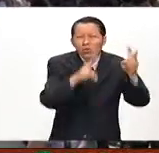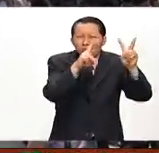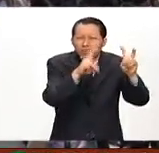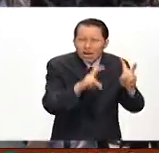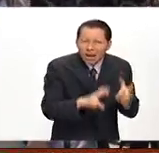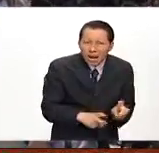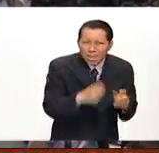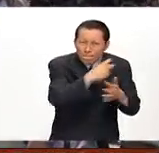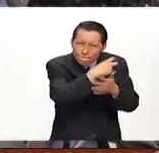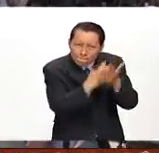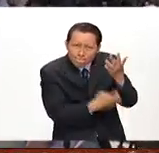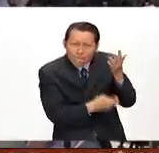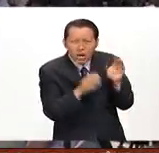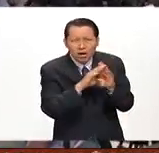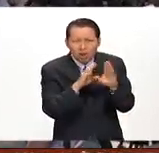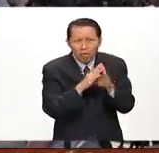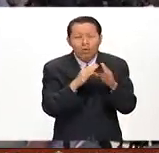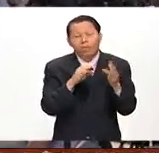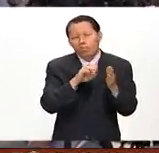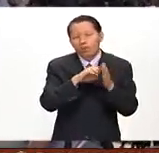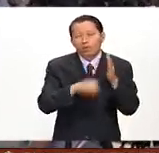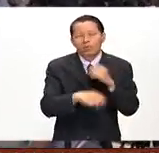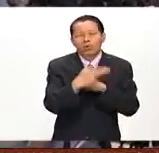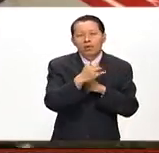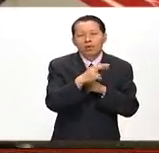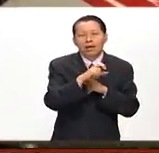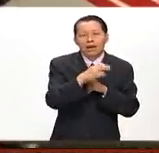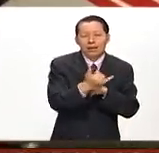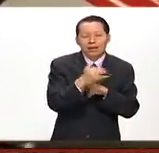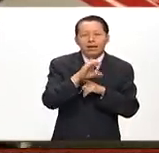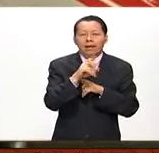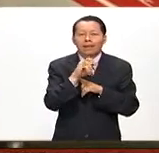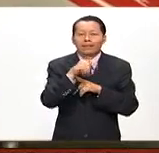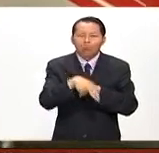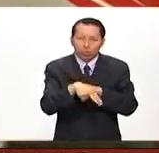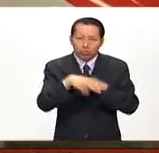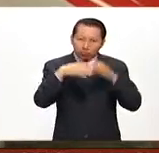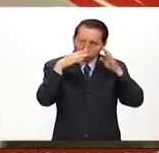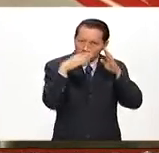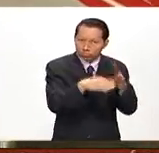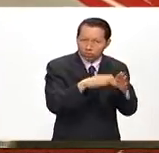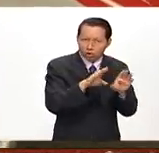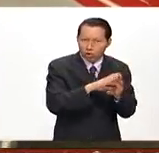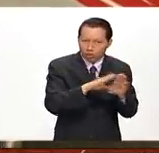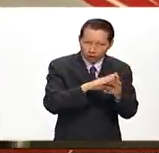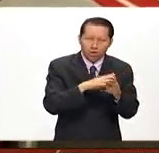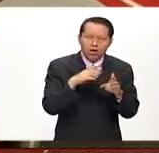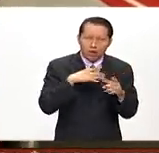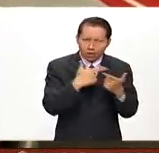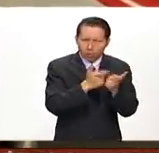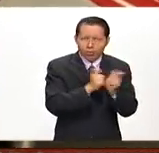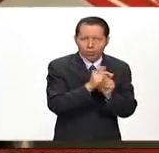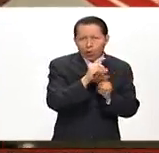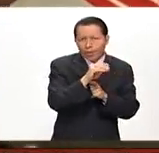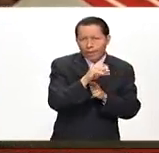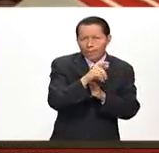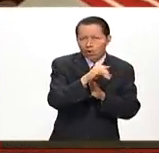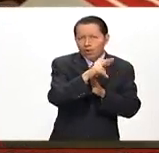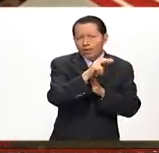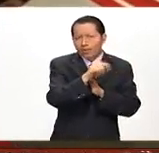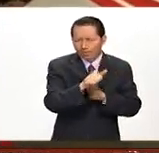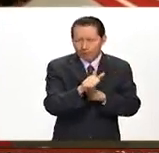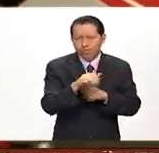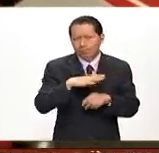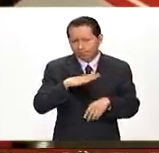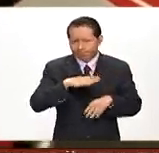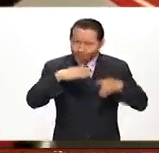la designación oficial de Hillary Clinton como candidata del Partido Demócrata, ¿no? En la Conferencia Nacional Demócrata y, por